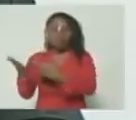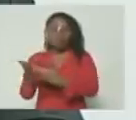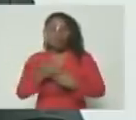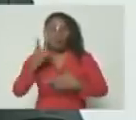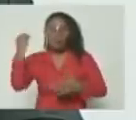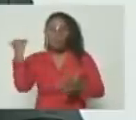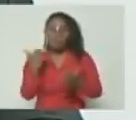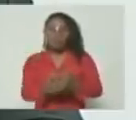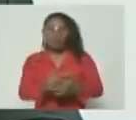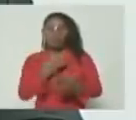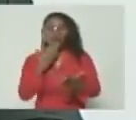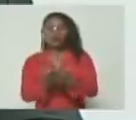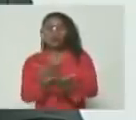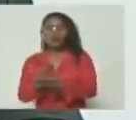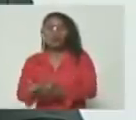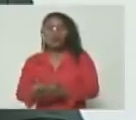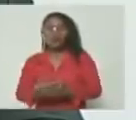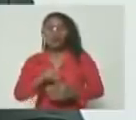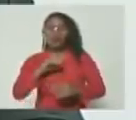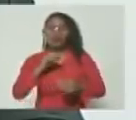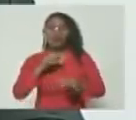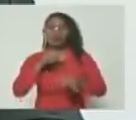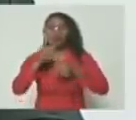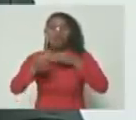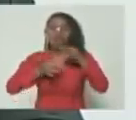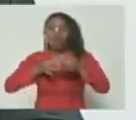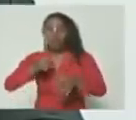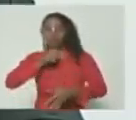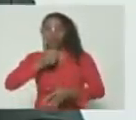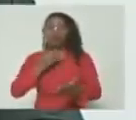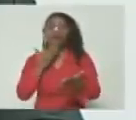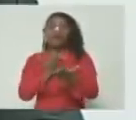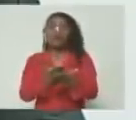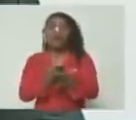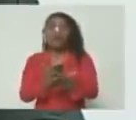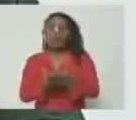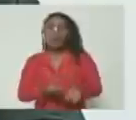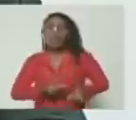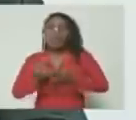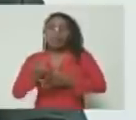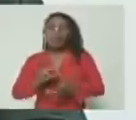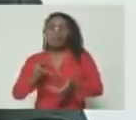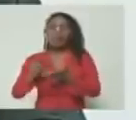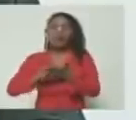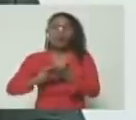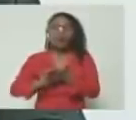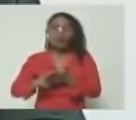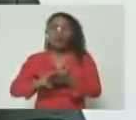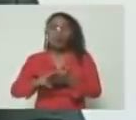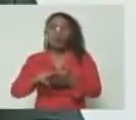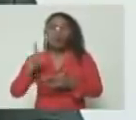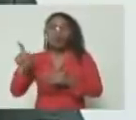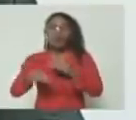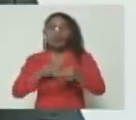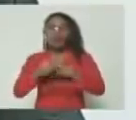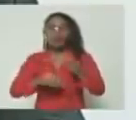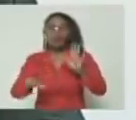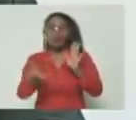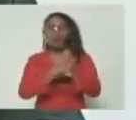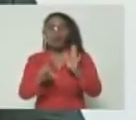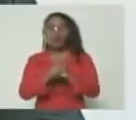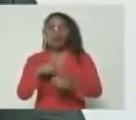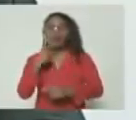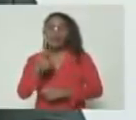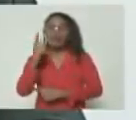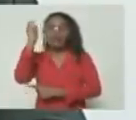solicitudes, miles de comentarios, de propuestas, y dando respuestas, haciendo leyes, como decía el diputado Luis